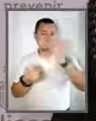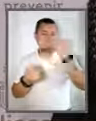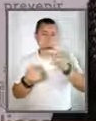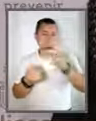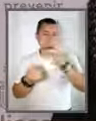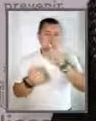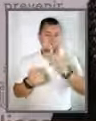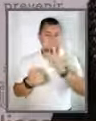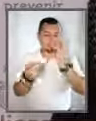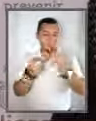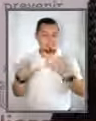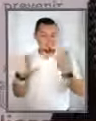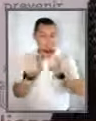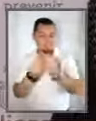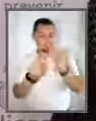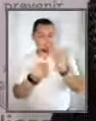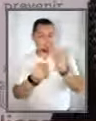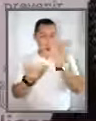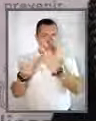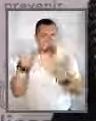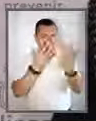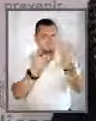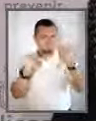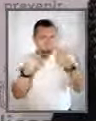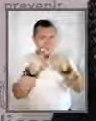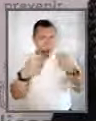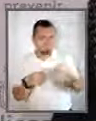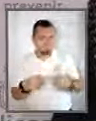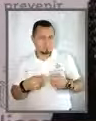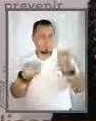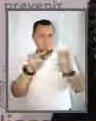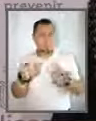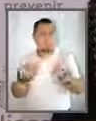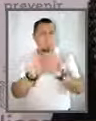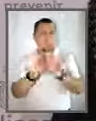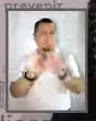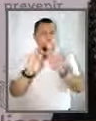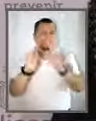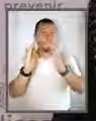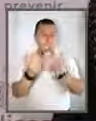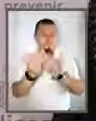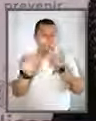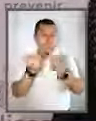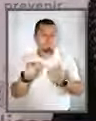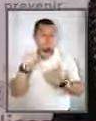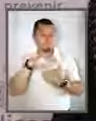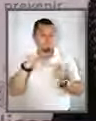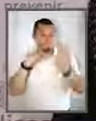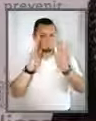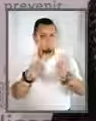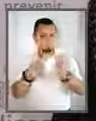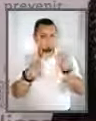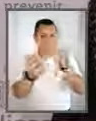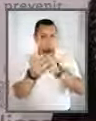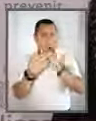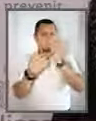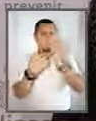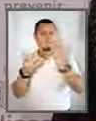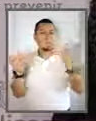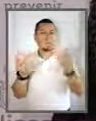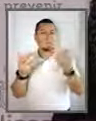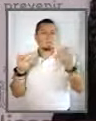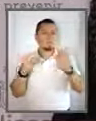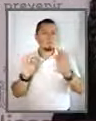encontrado determinadas inconsistencias en la forma como se llevó a cabo la producción de